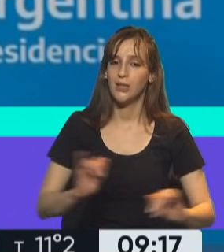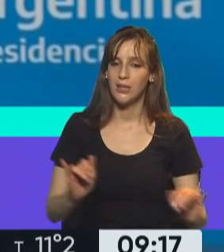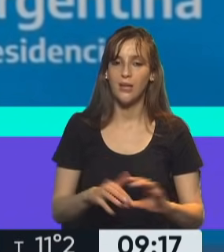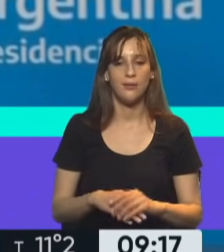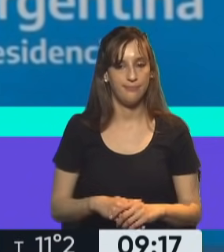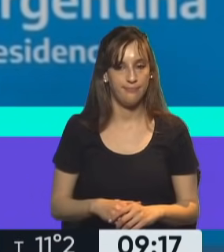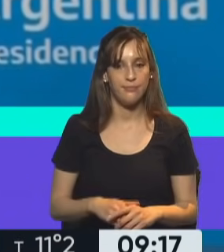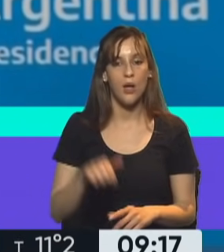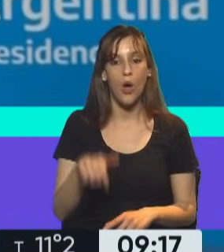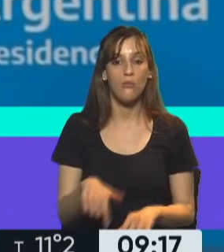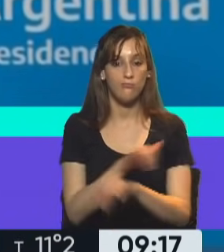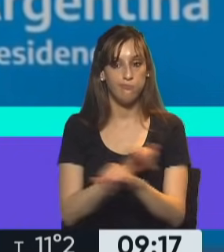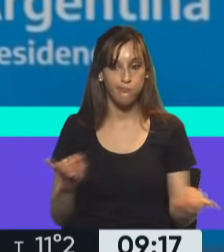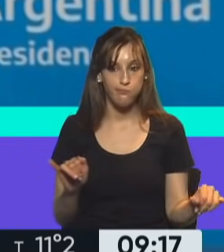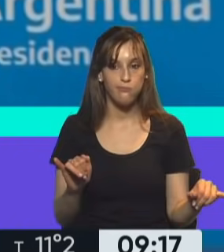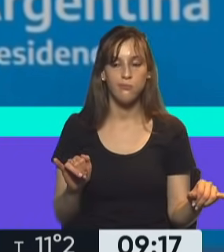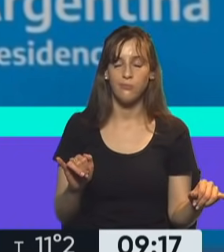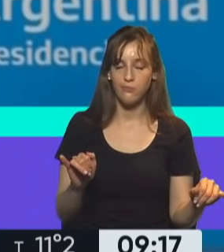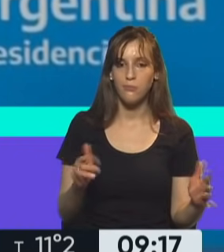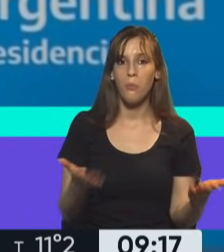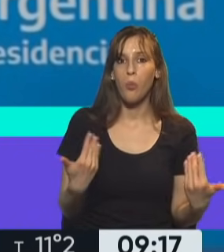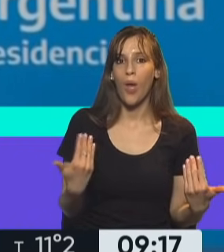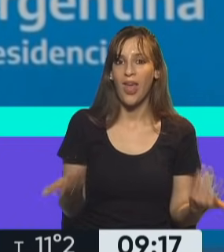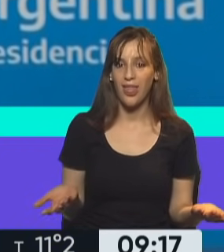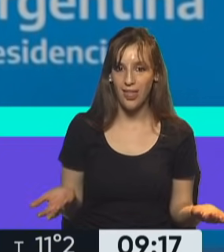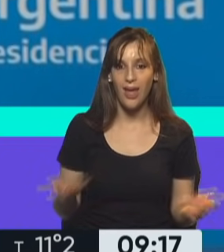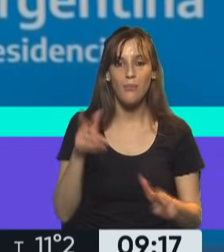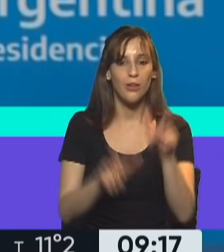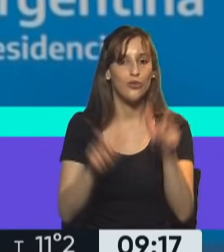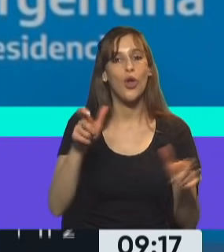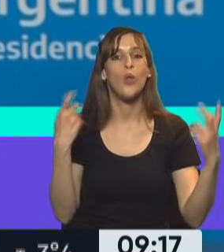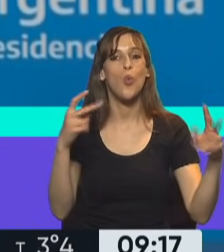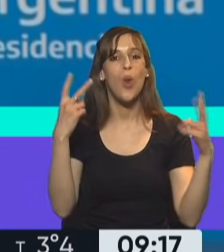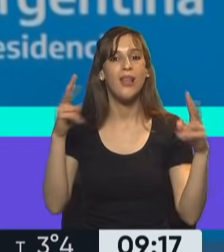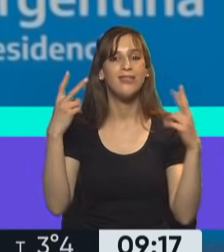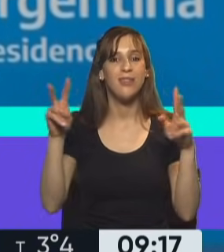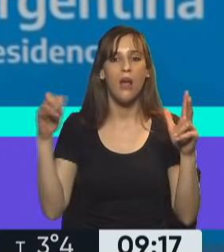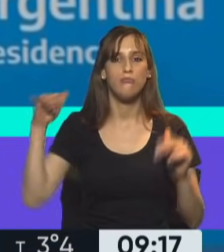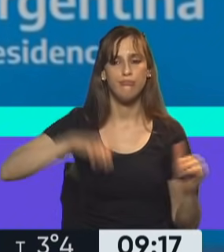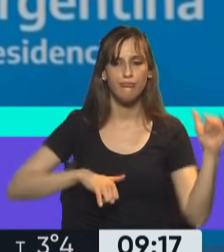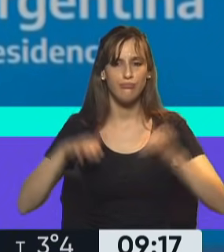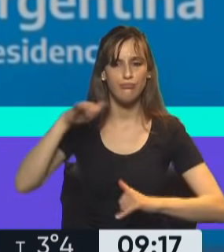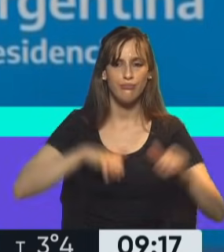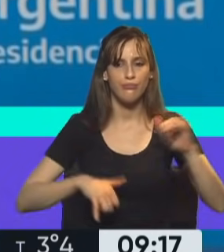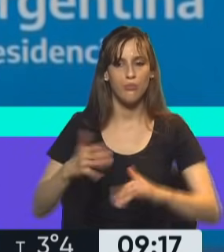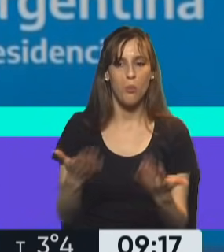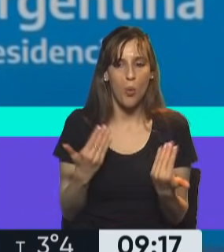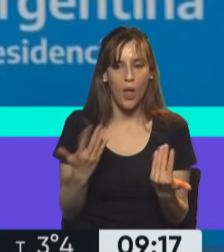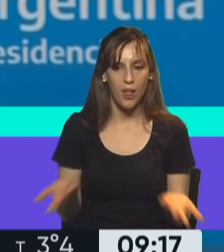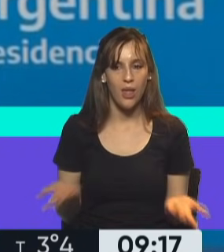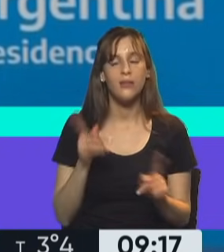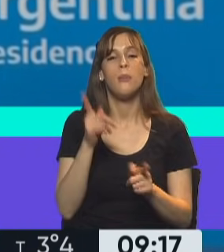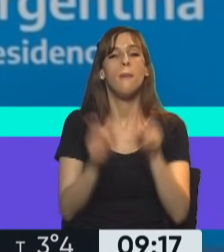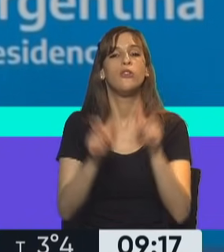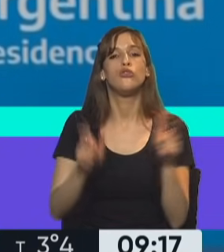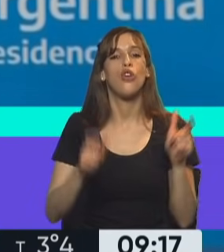de poder anunciar que el esquema, que vamos a permitir el ingreso de turistas y que eventualmente también los menores que vengan acompañados por turistas adultos